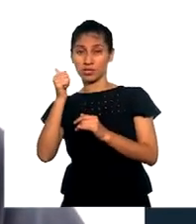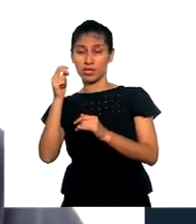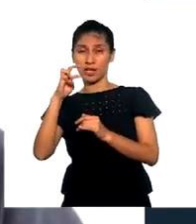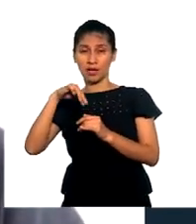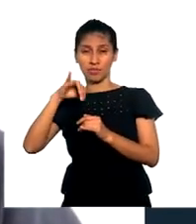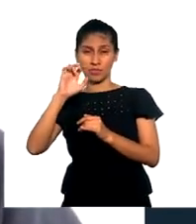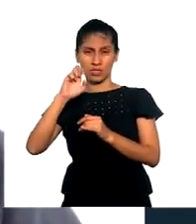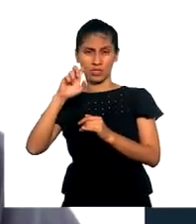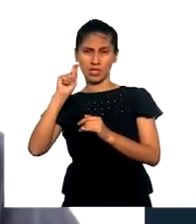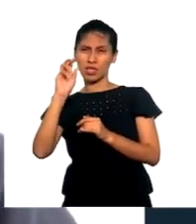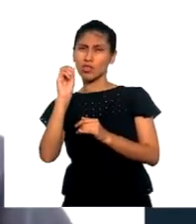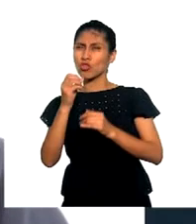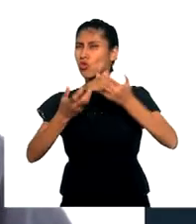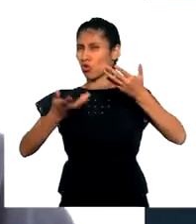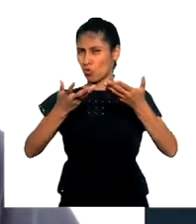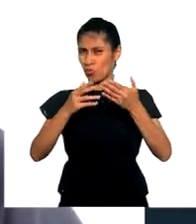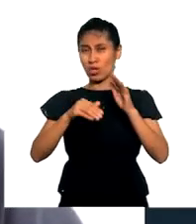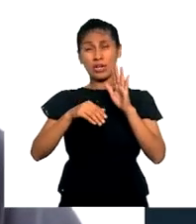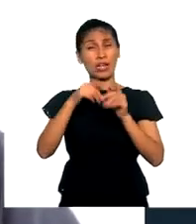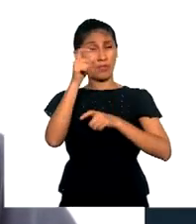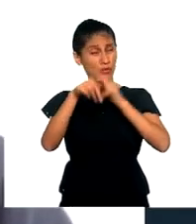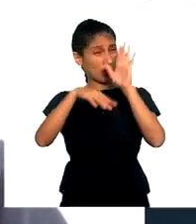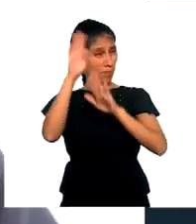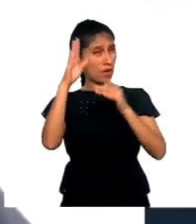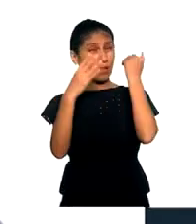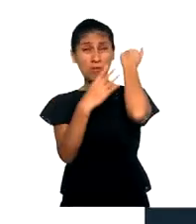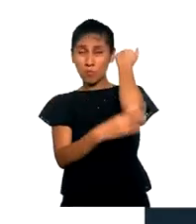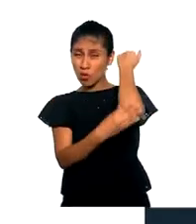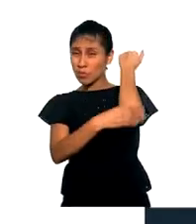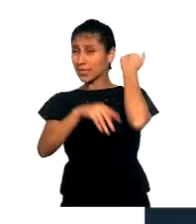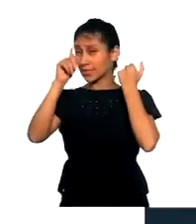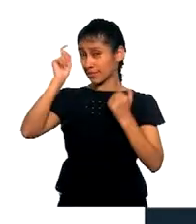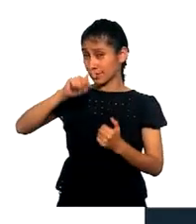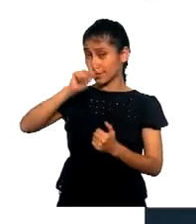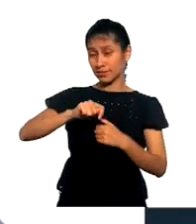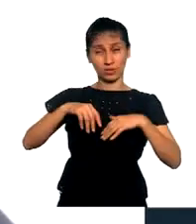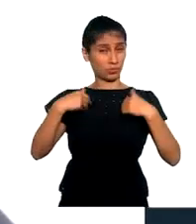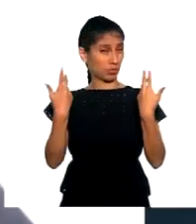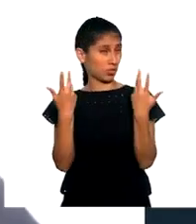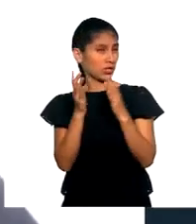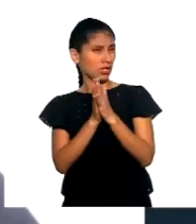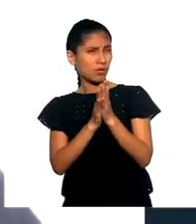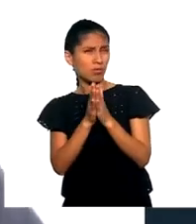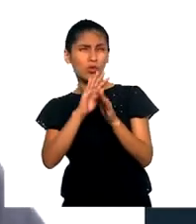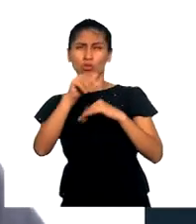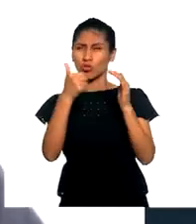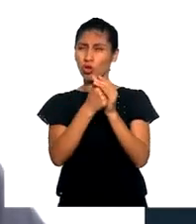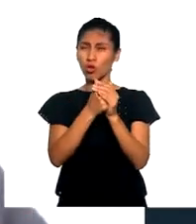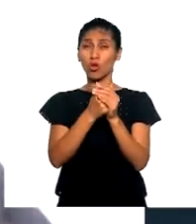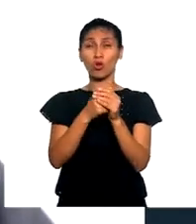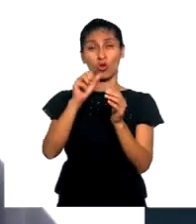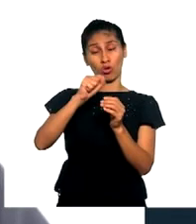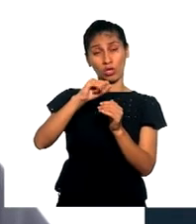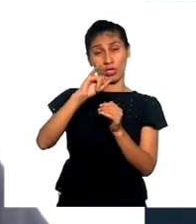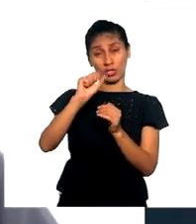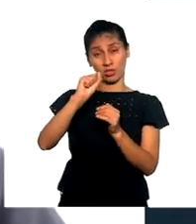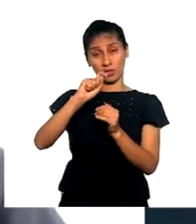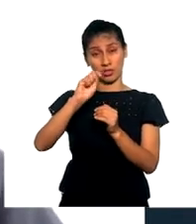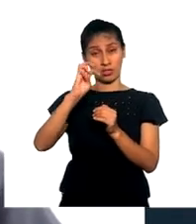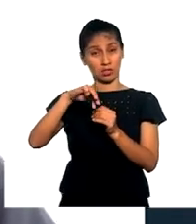a servicios diversos que estén los más pobres requieren lo que no podrían obtener en el sistema financiero no en los bancos